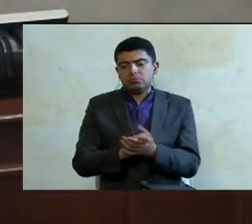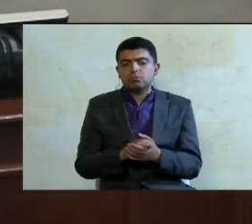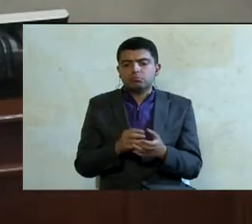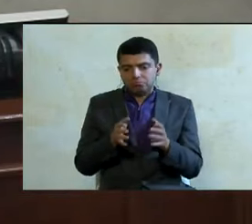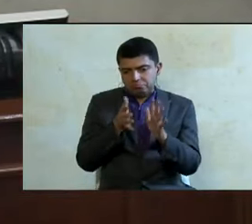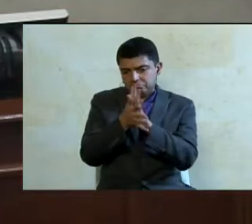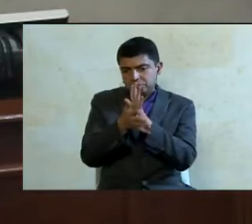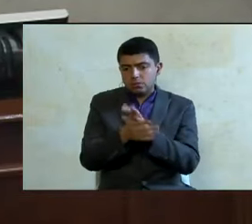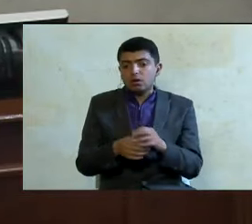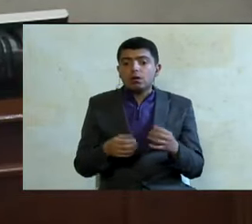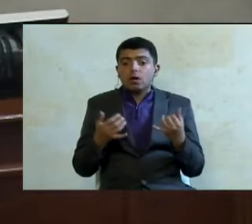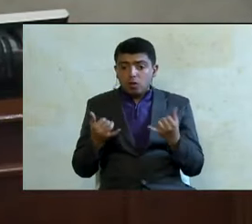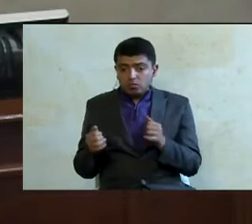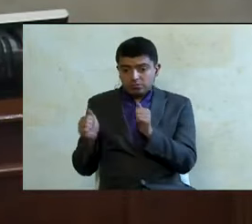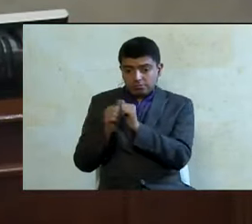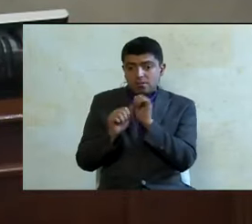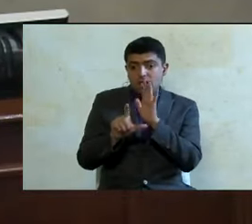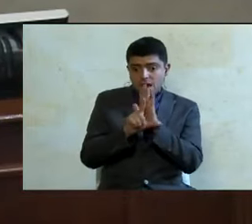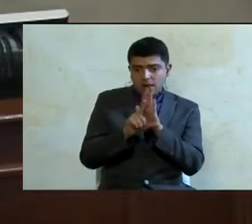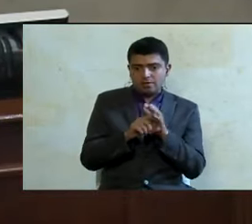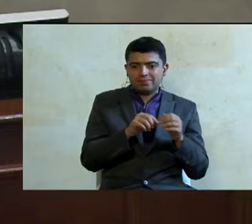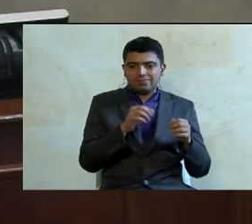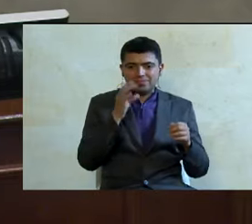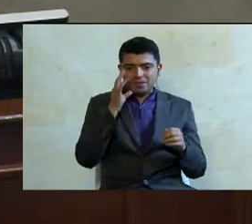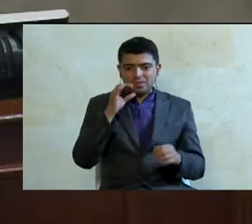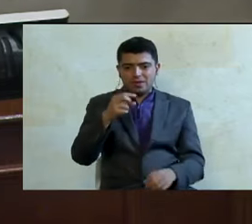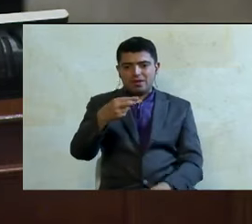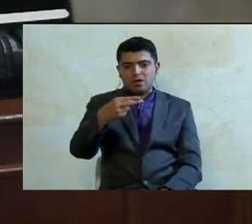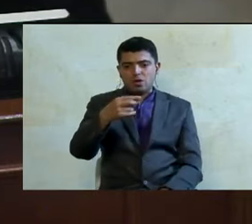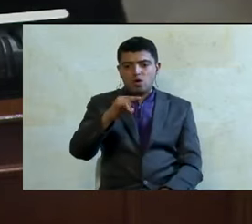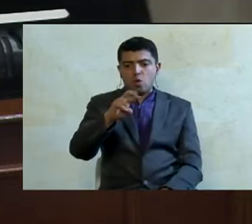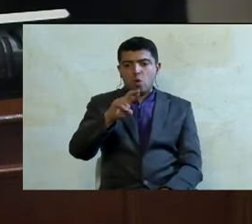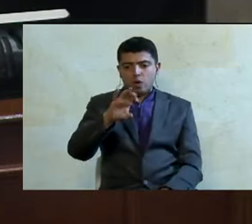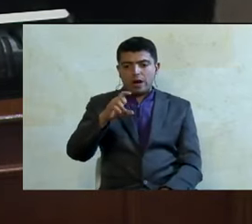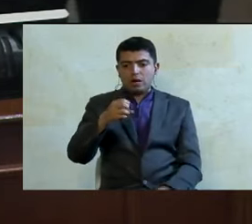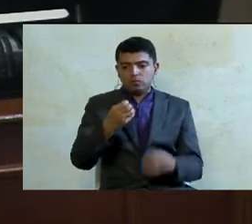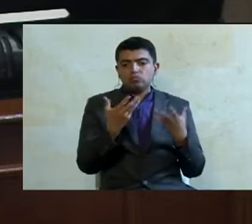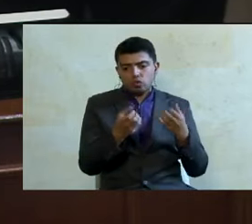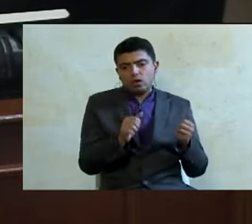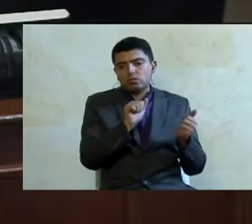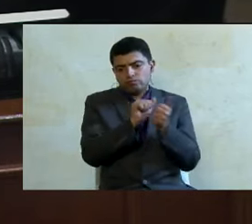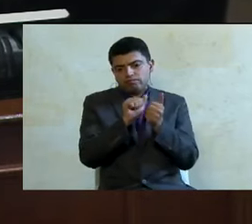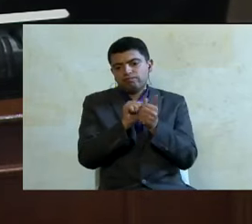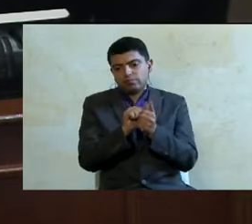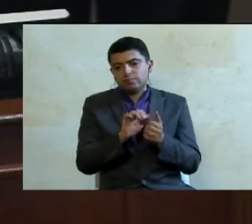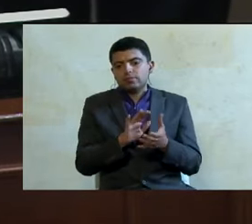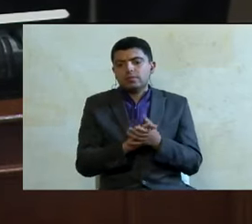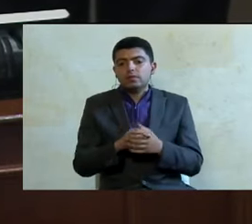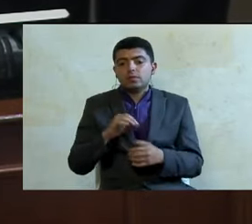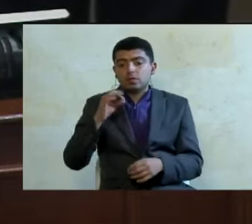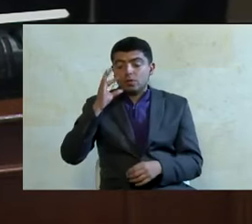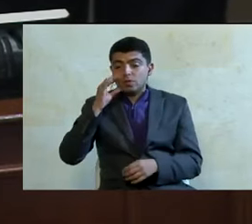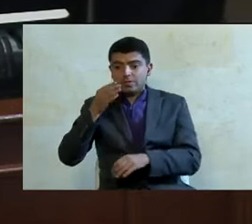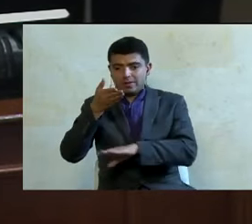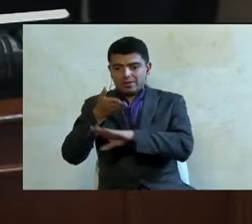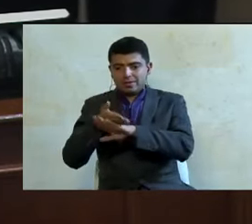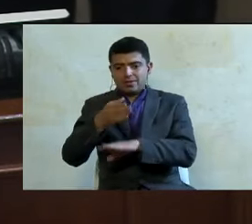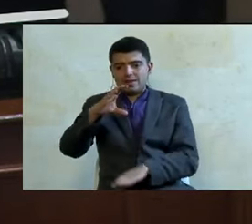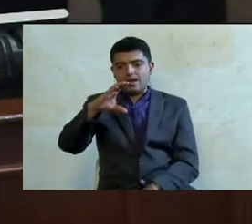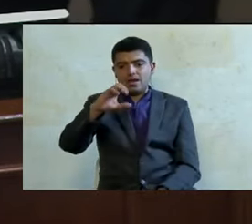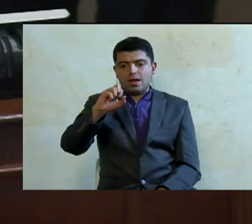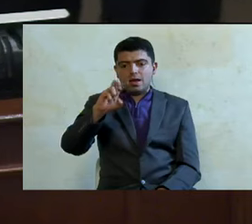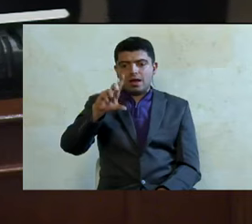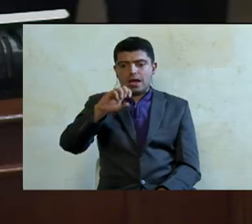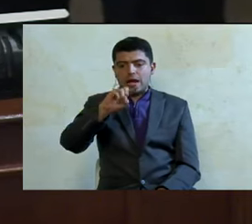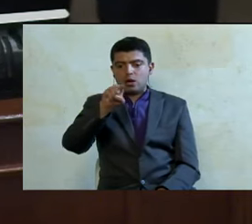ponente del doctor urrego Pues yo sí Quiero unirme a ese llamado de los ponentes del do Carlos Guevara y pedirle